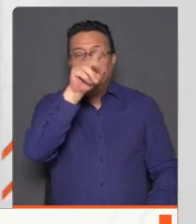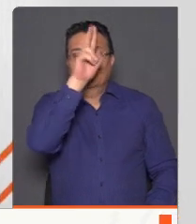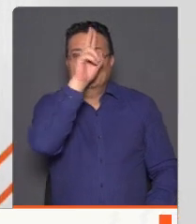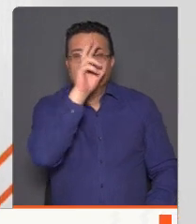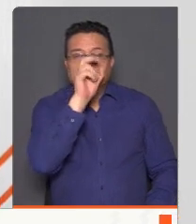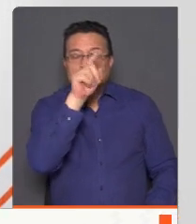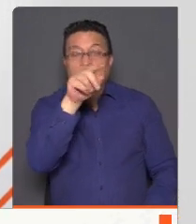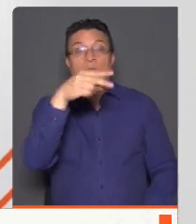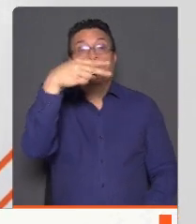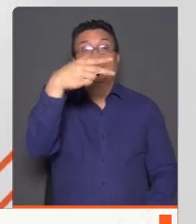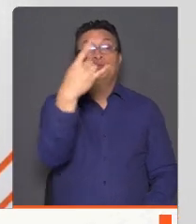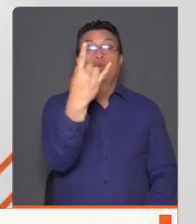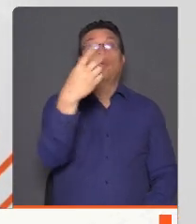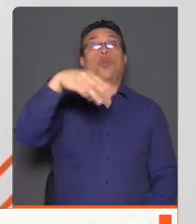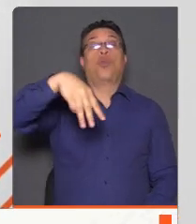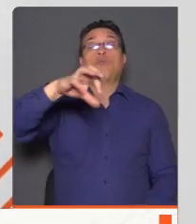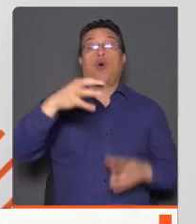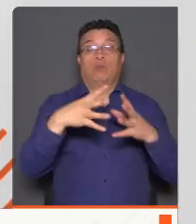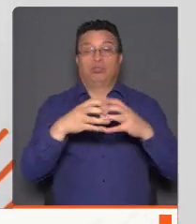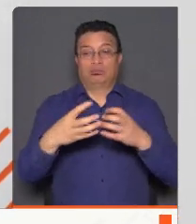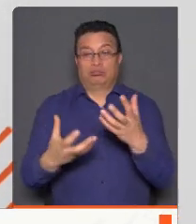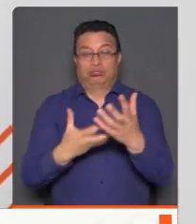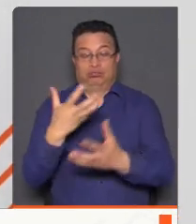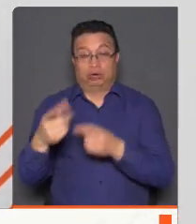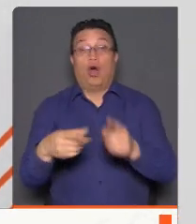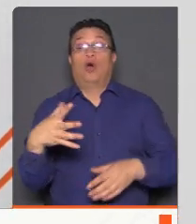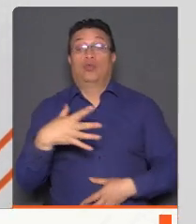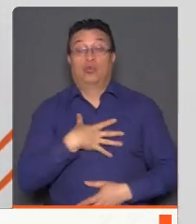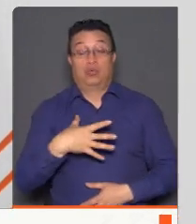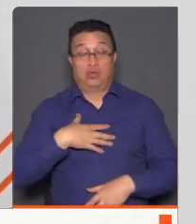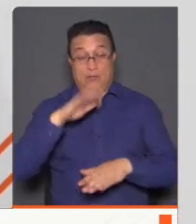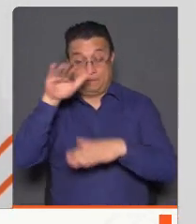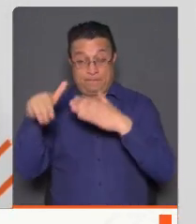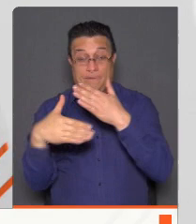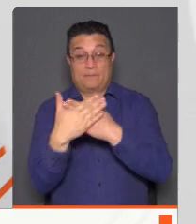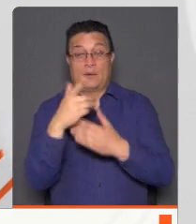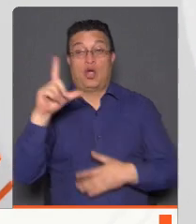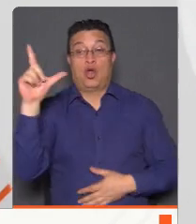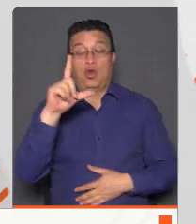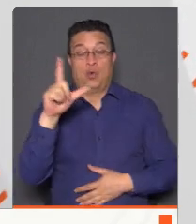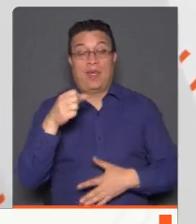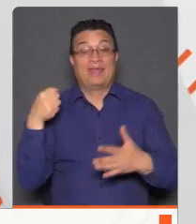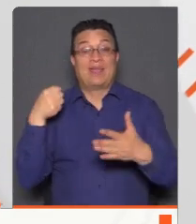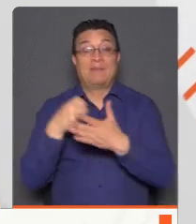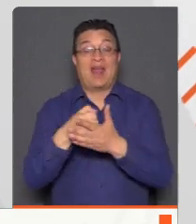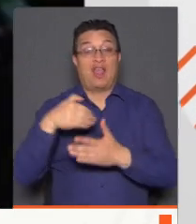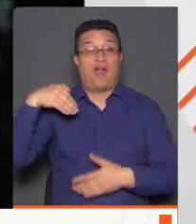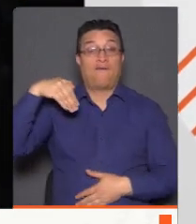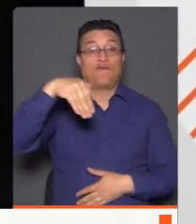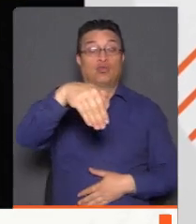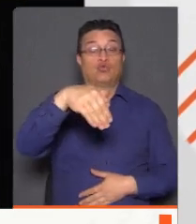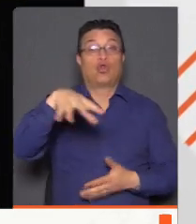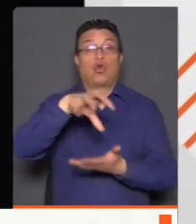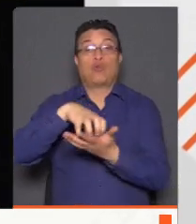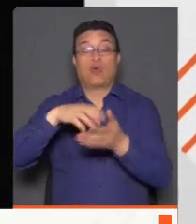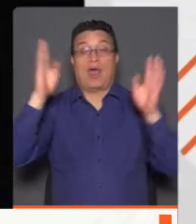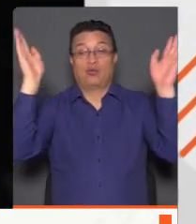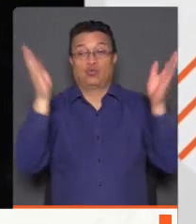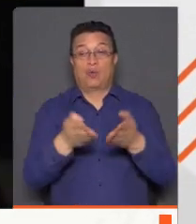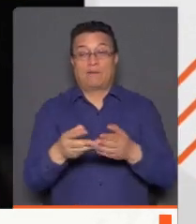está saliendo como humo. Fue el artefacto que encendió las alertas la madrugada de este lunes en un terminal de buses en Huechuraba. Está en el